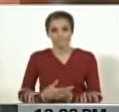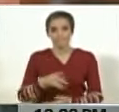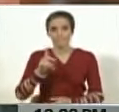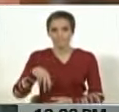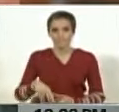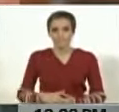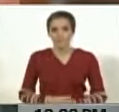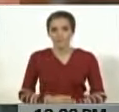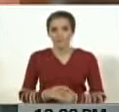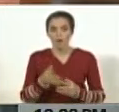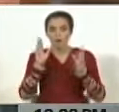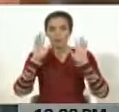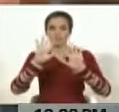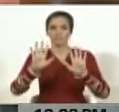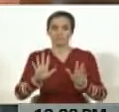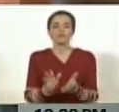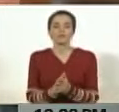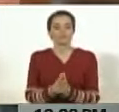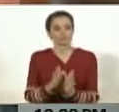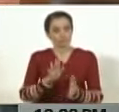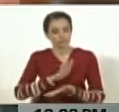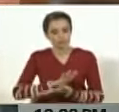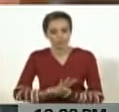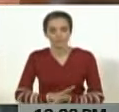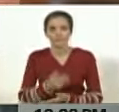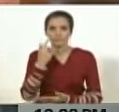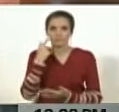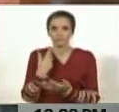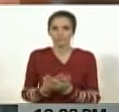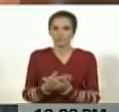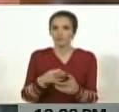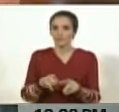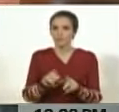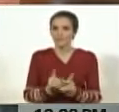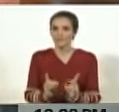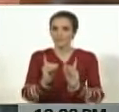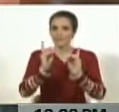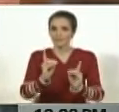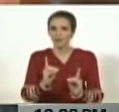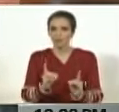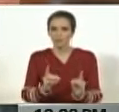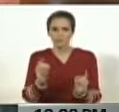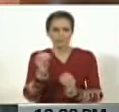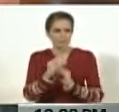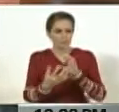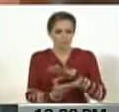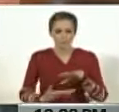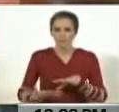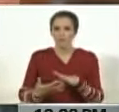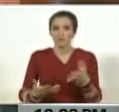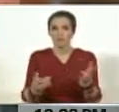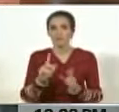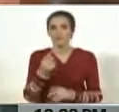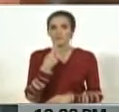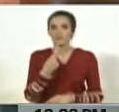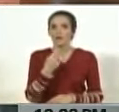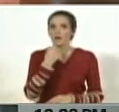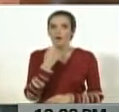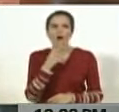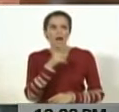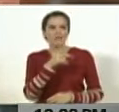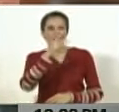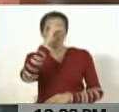sin alarma. Hay que verla como una decisión que es controversial. Es decir, no hay que decir fulano tiene